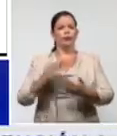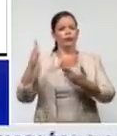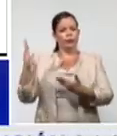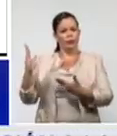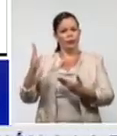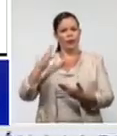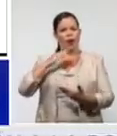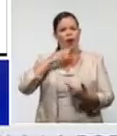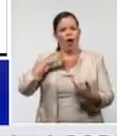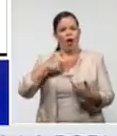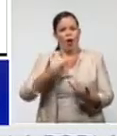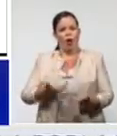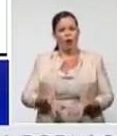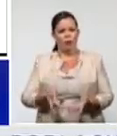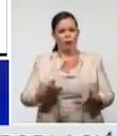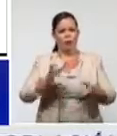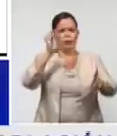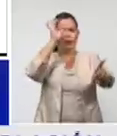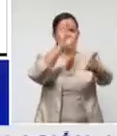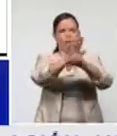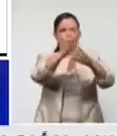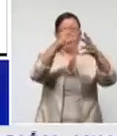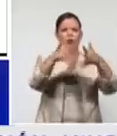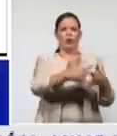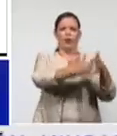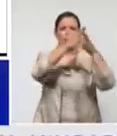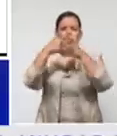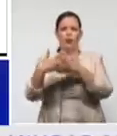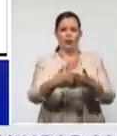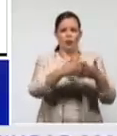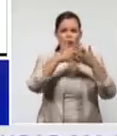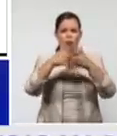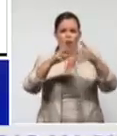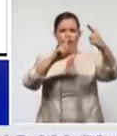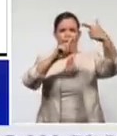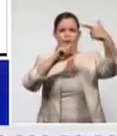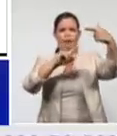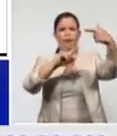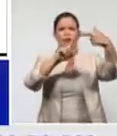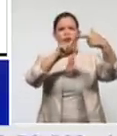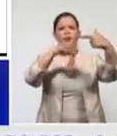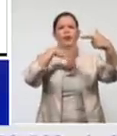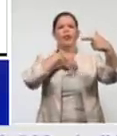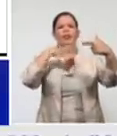lista Estados Unidos, que ya acumula aquí